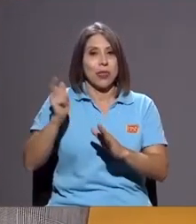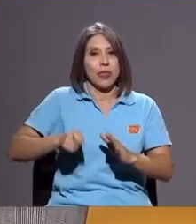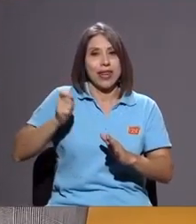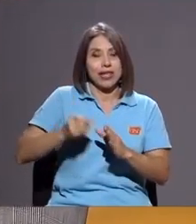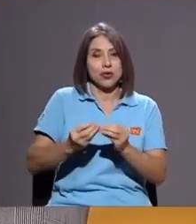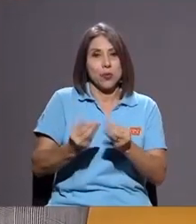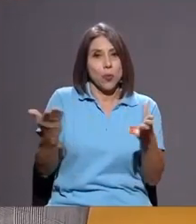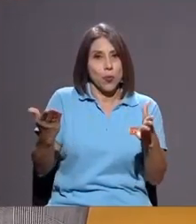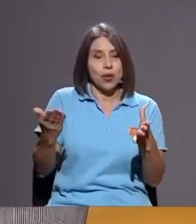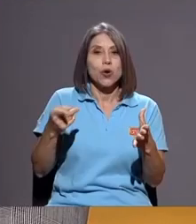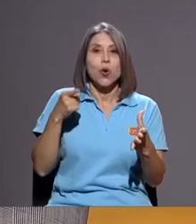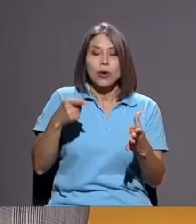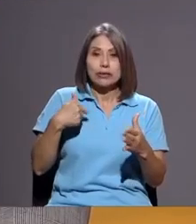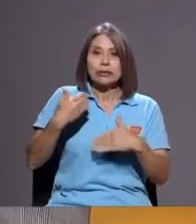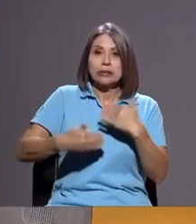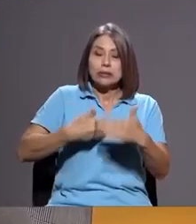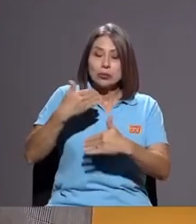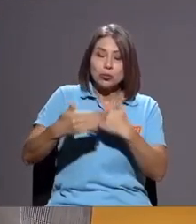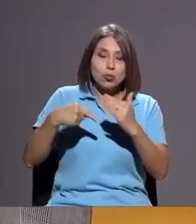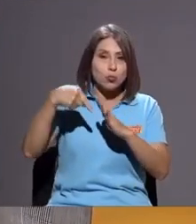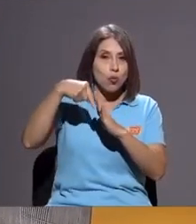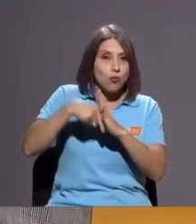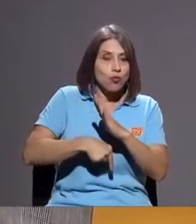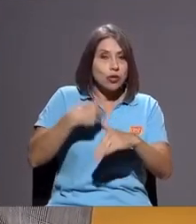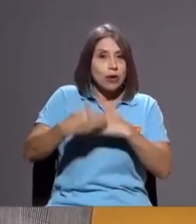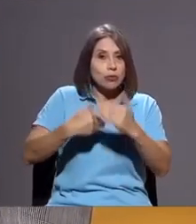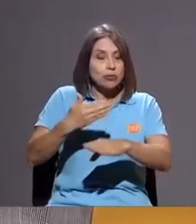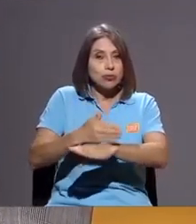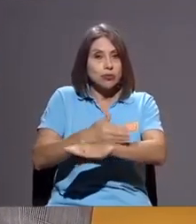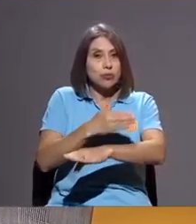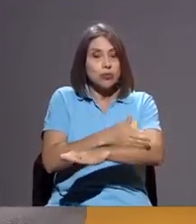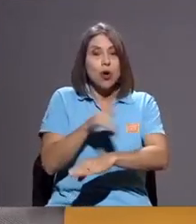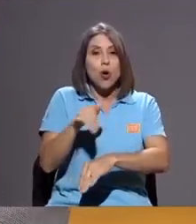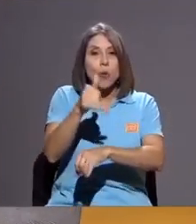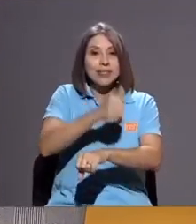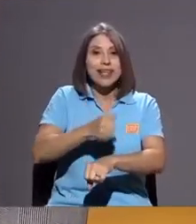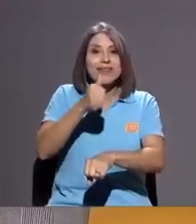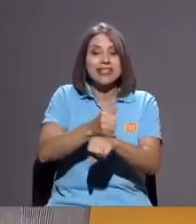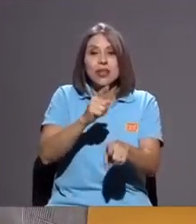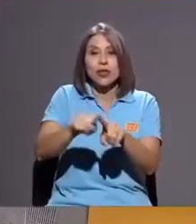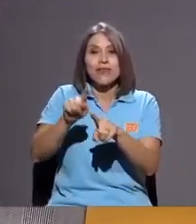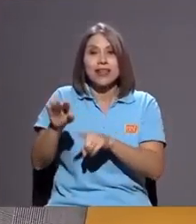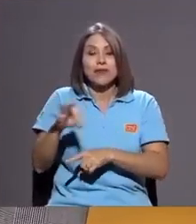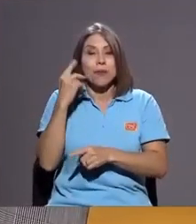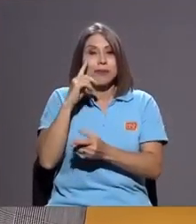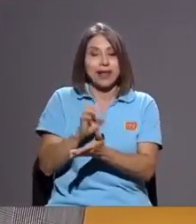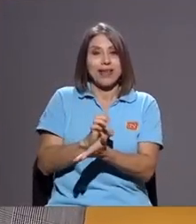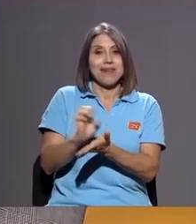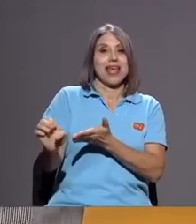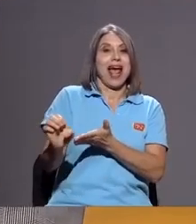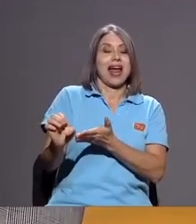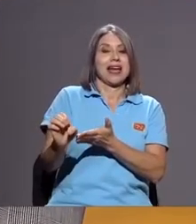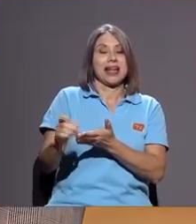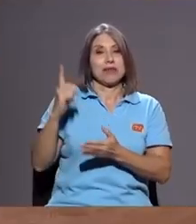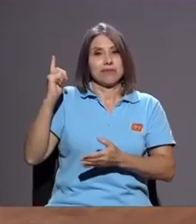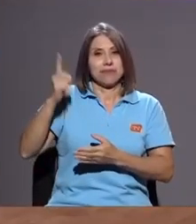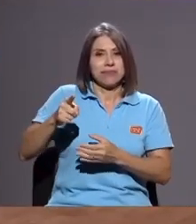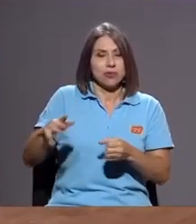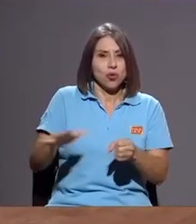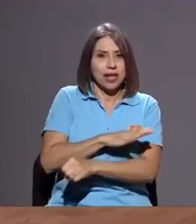y en forma muy incisiva y muy profunda, justamente como estableciendo mecanismos para evitar el totalitarismo.